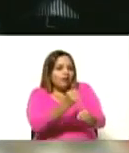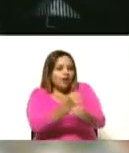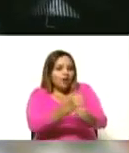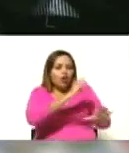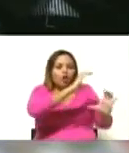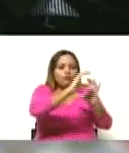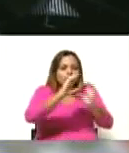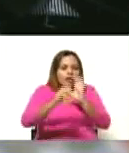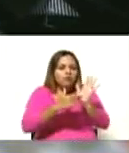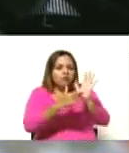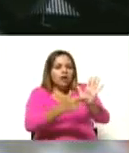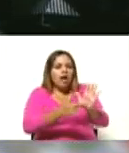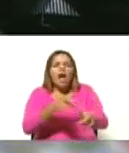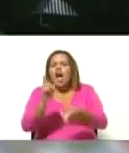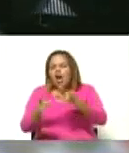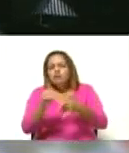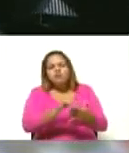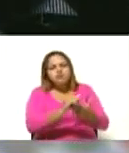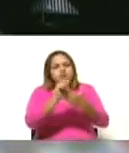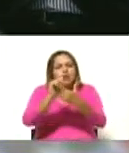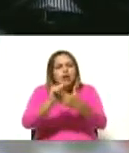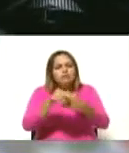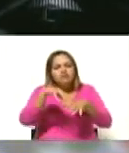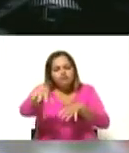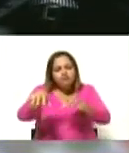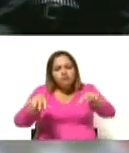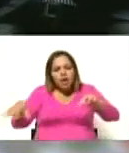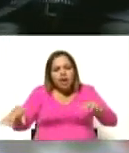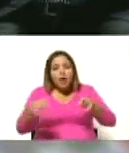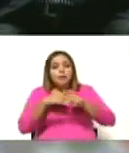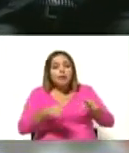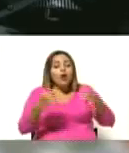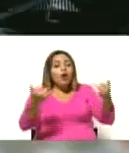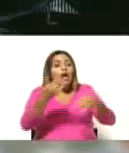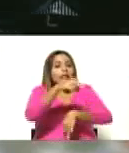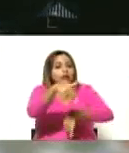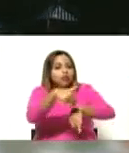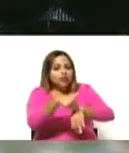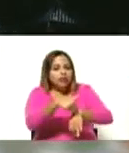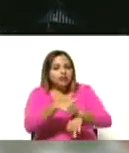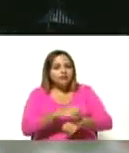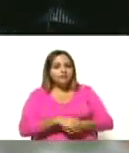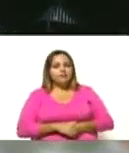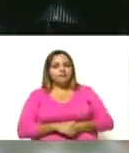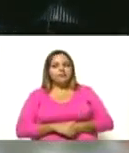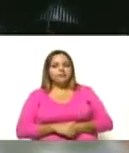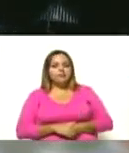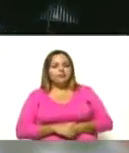comunica gestión, puede haber liderazgo con gestión en las regiones, pero estamos hablando de liderazgos nacionales, por supuesto, ¿no?